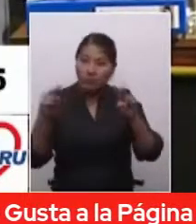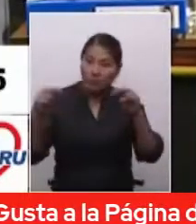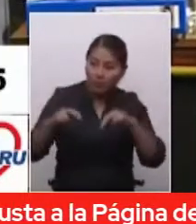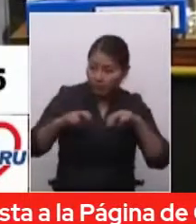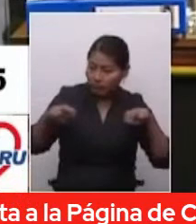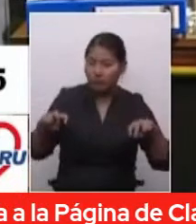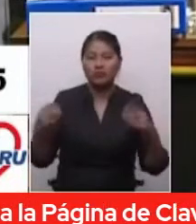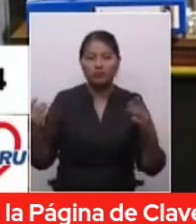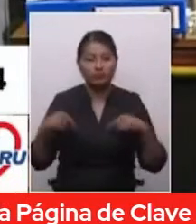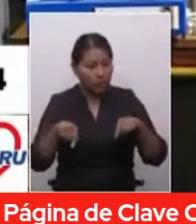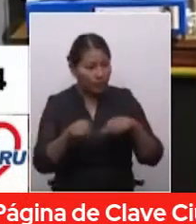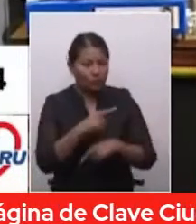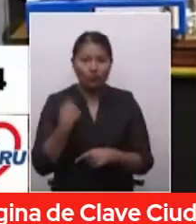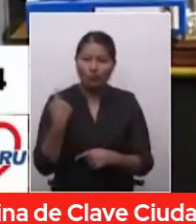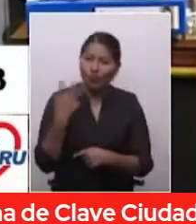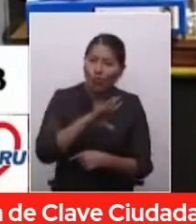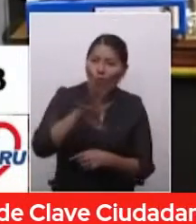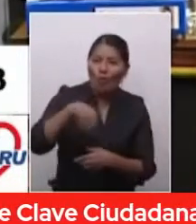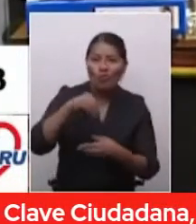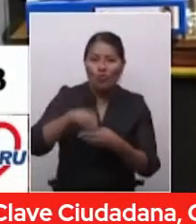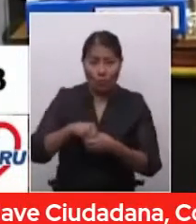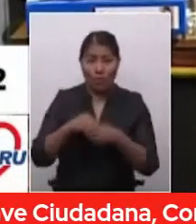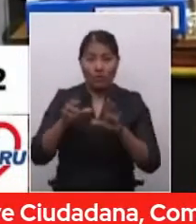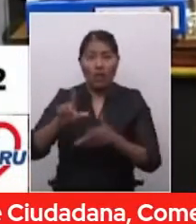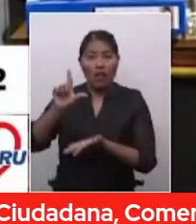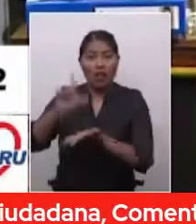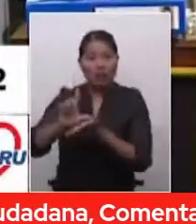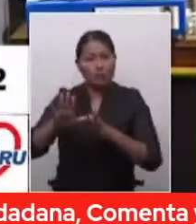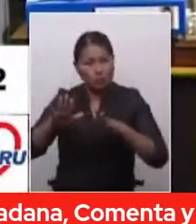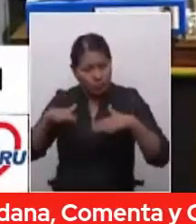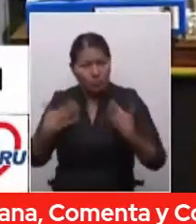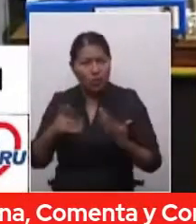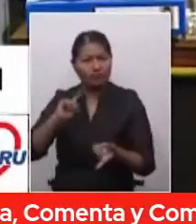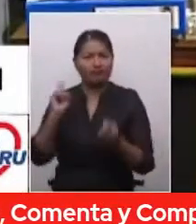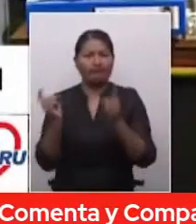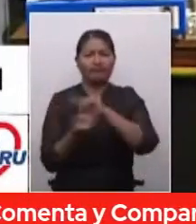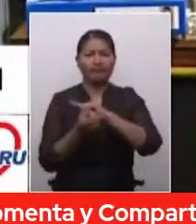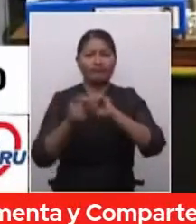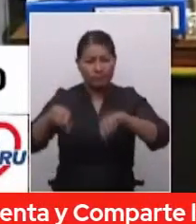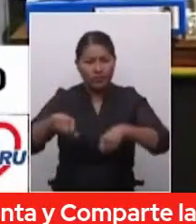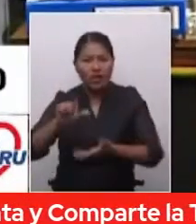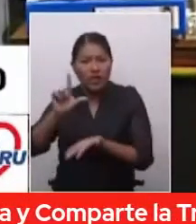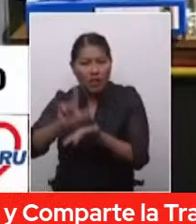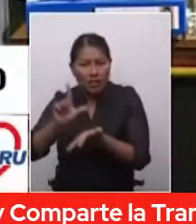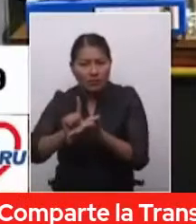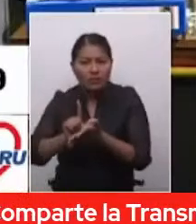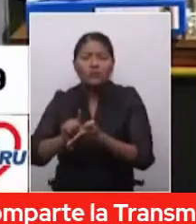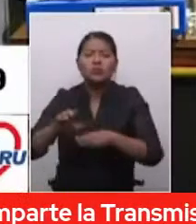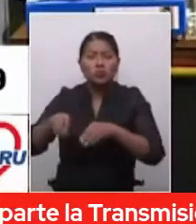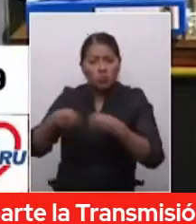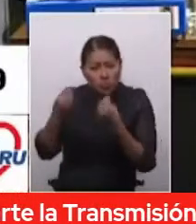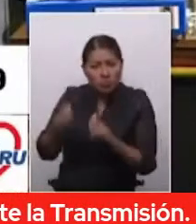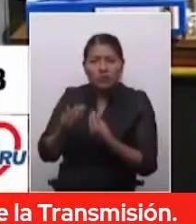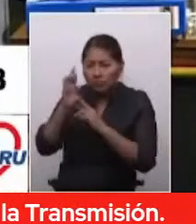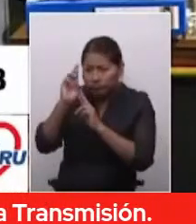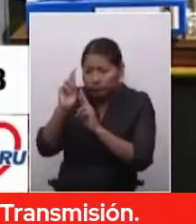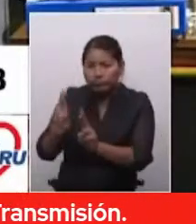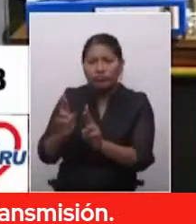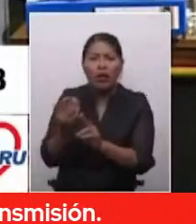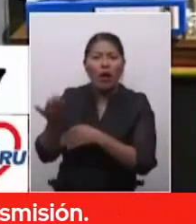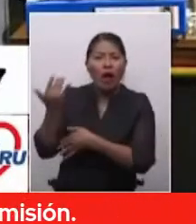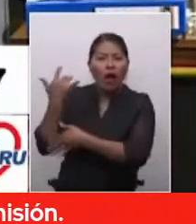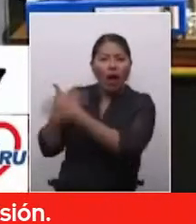presentes. Porque Lima sí puede cambiar. ¿Y por qué no reconocer a los que han estado